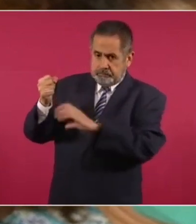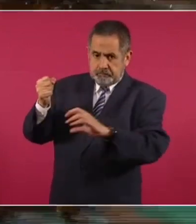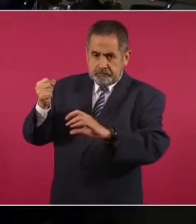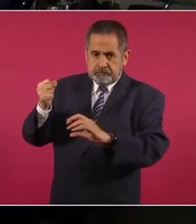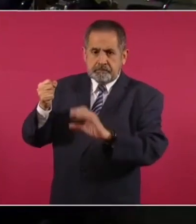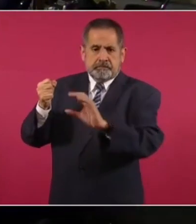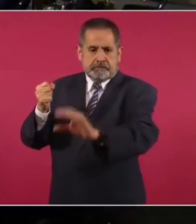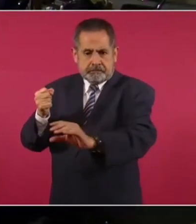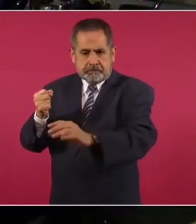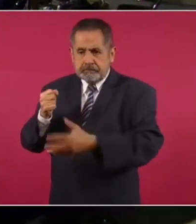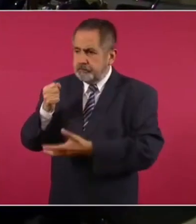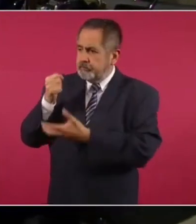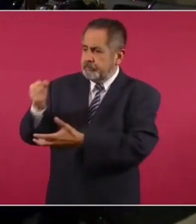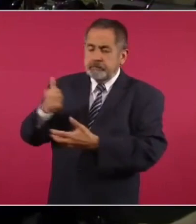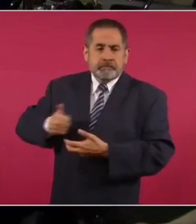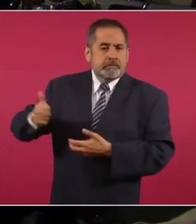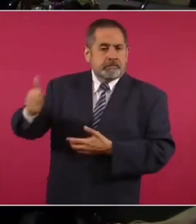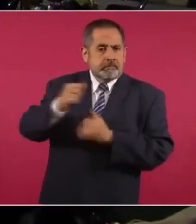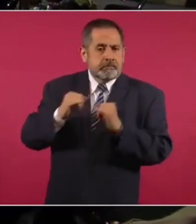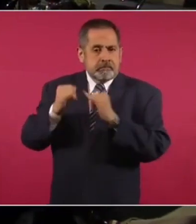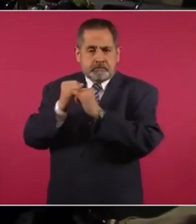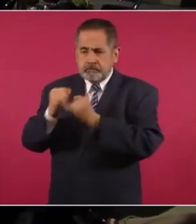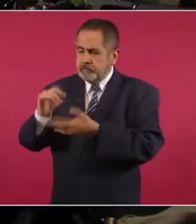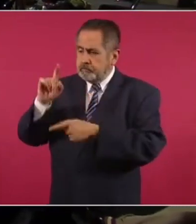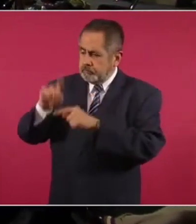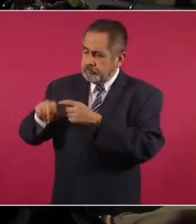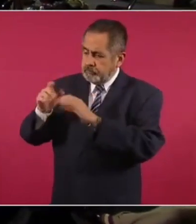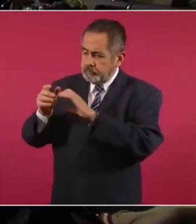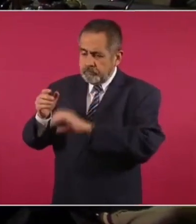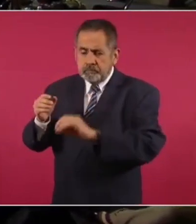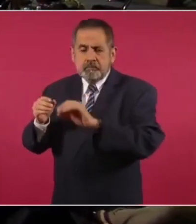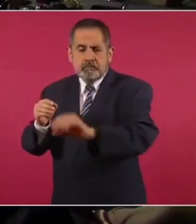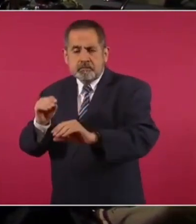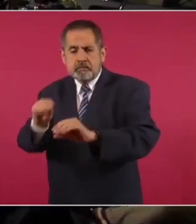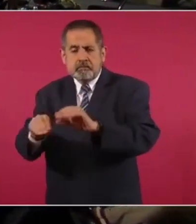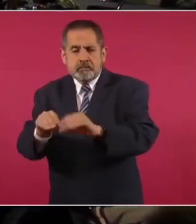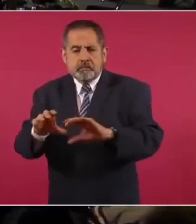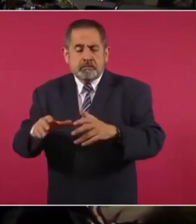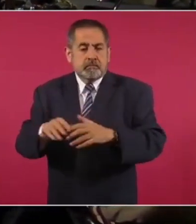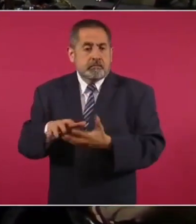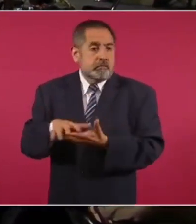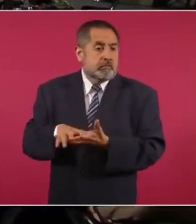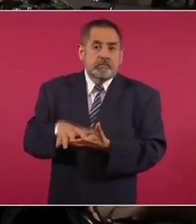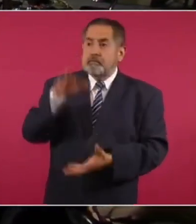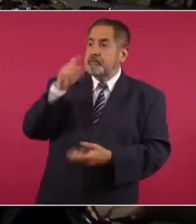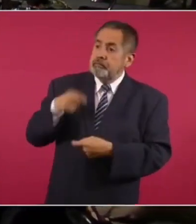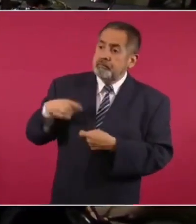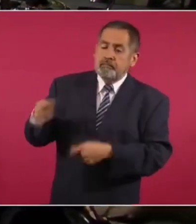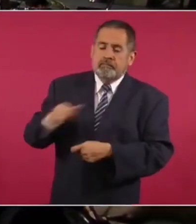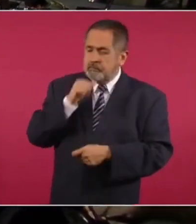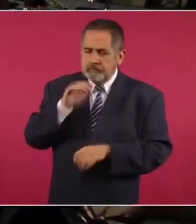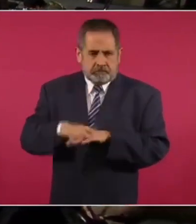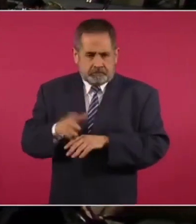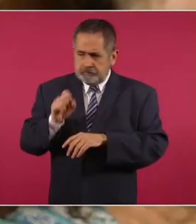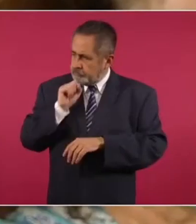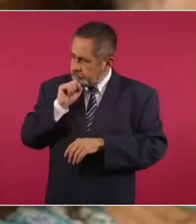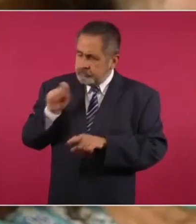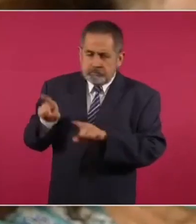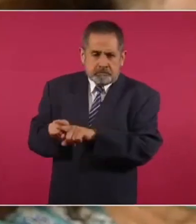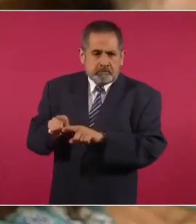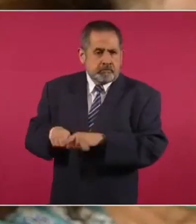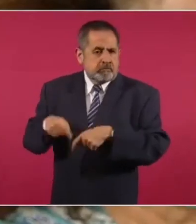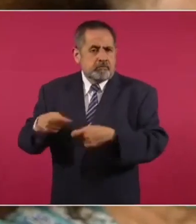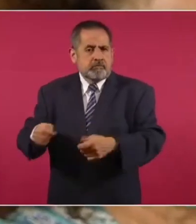aprobados para el presente ejercicio fiscal y subsecuentes, por lo que no se incrementarán sus respectivos presupuestos